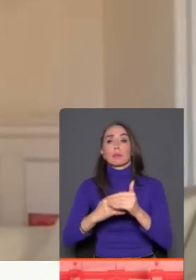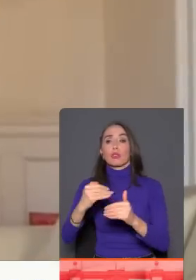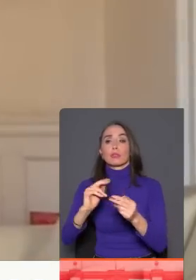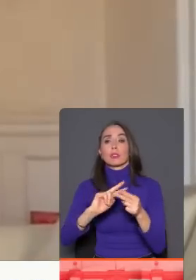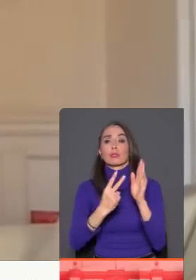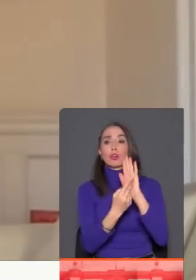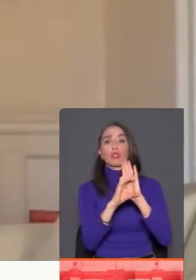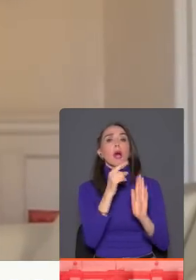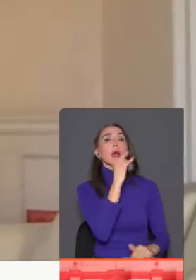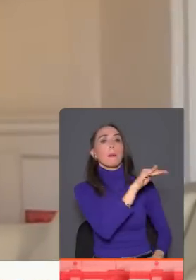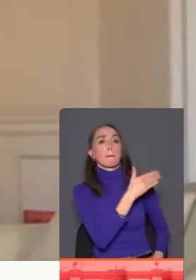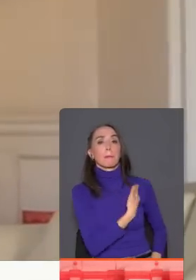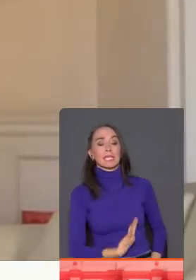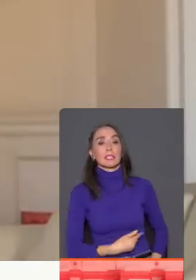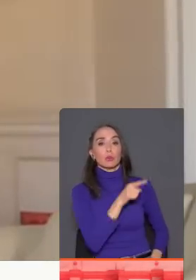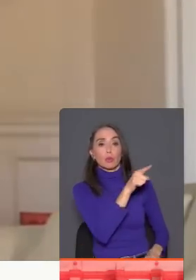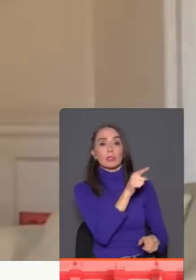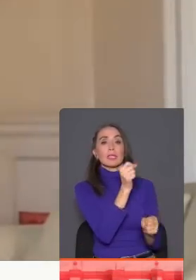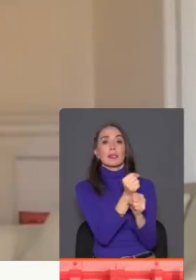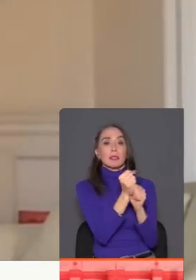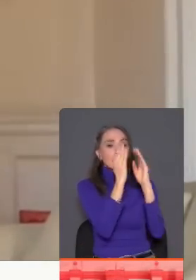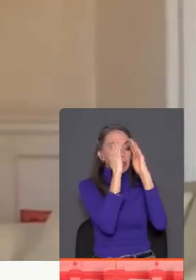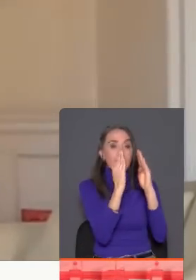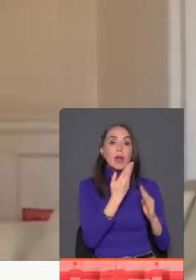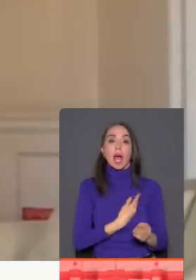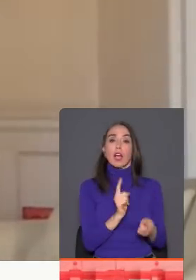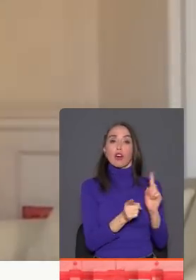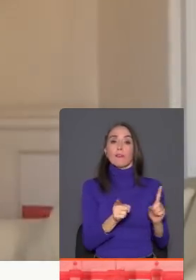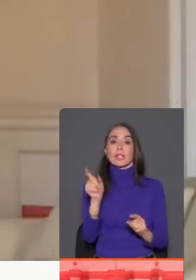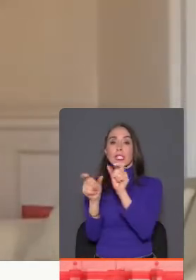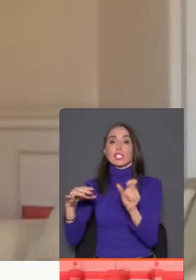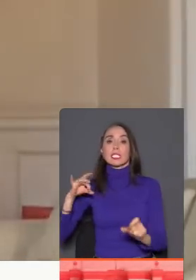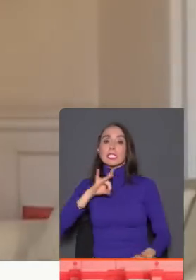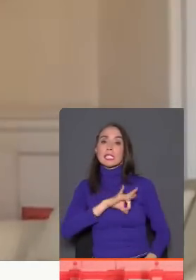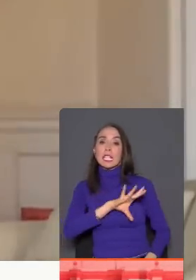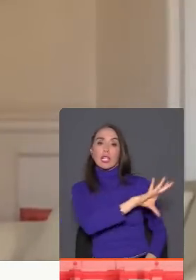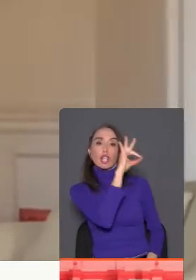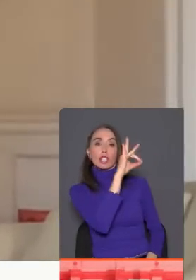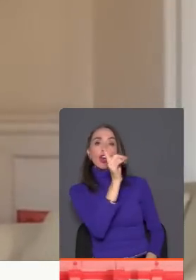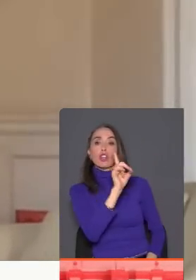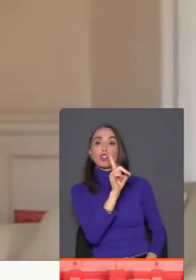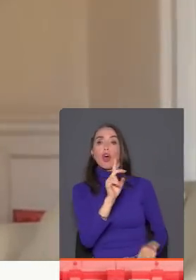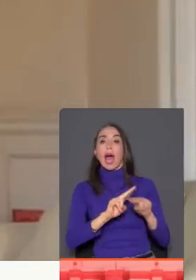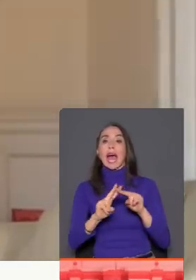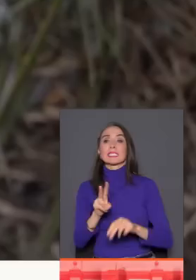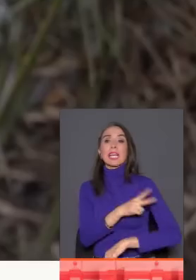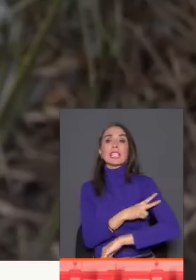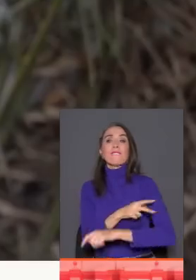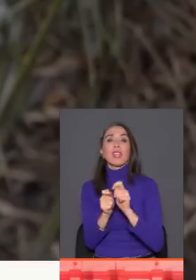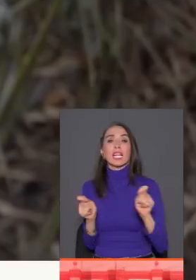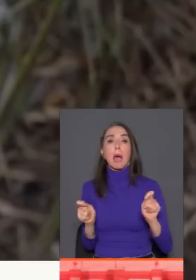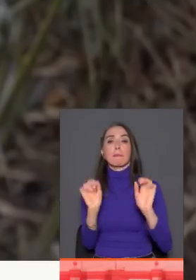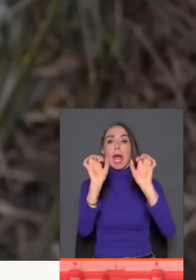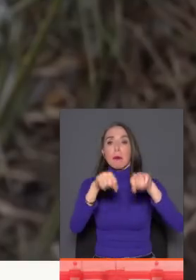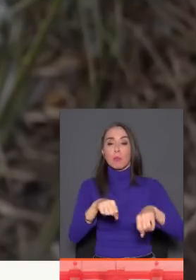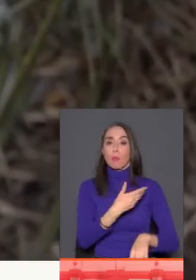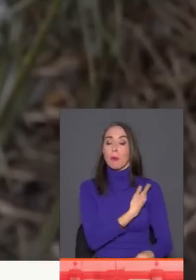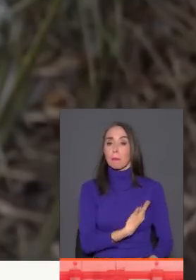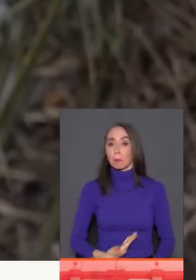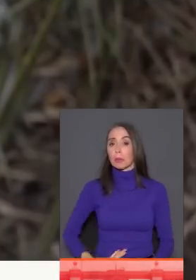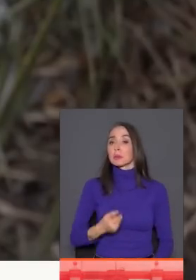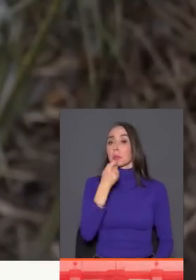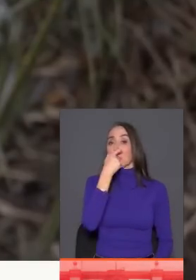presidente dedíquese a gobernar que es para lo que eligieron los chilenos y no existís de campaña de labrum el presidente boliche